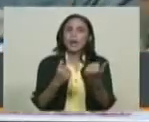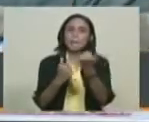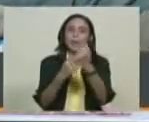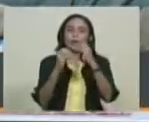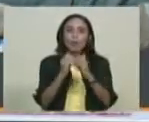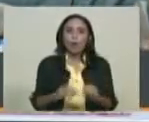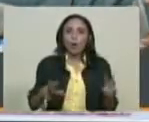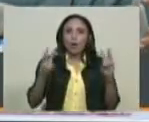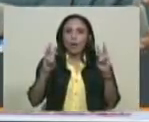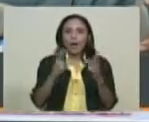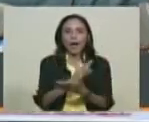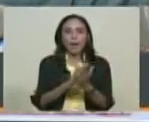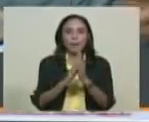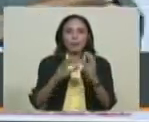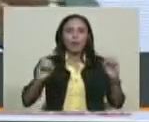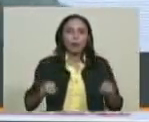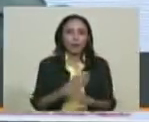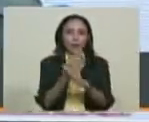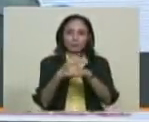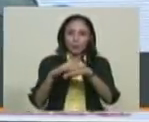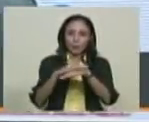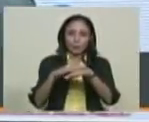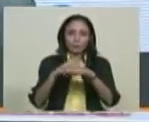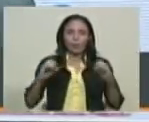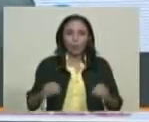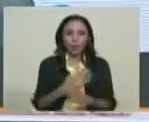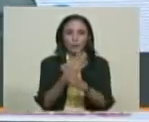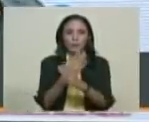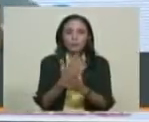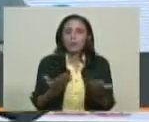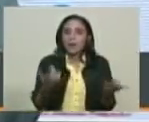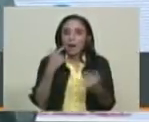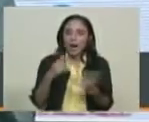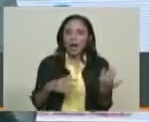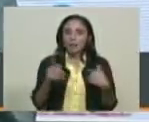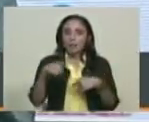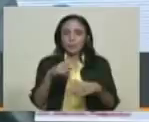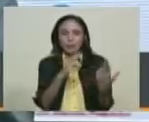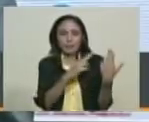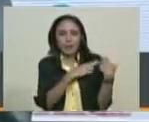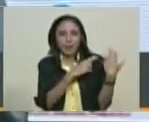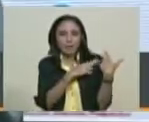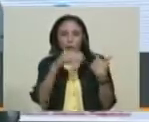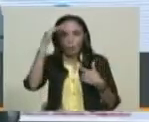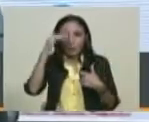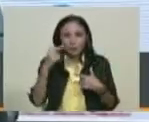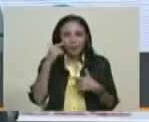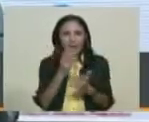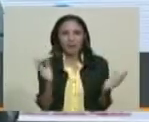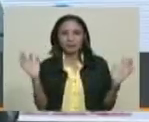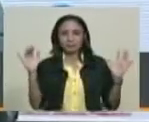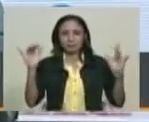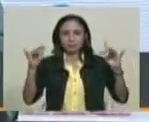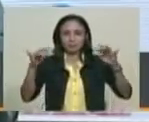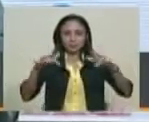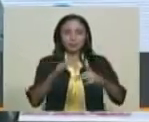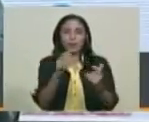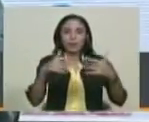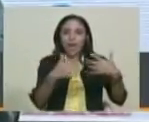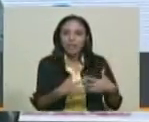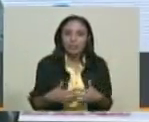y conformaban una misión especial, militar y diplomática, para meter tropas